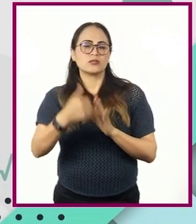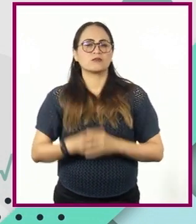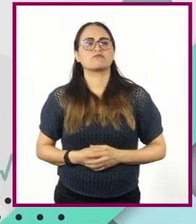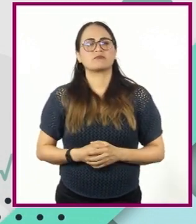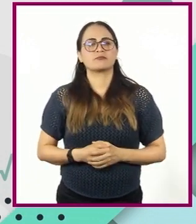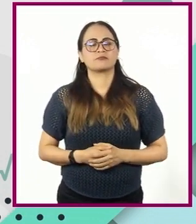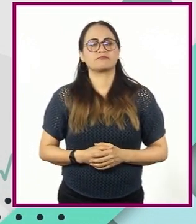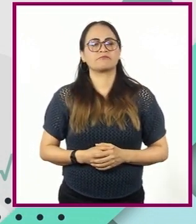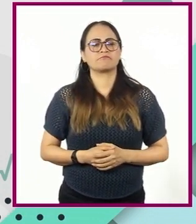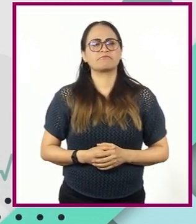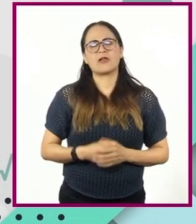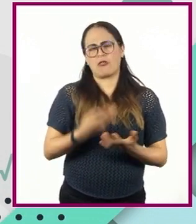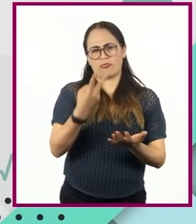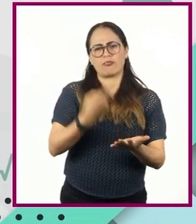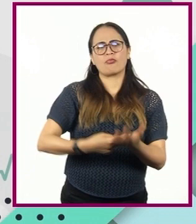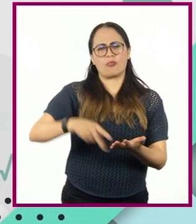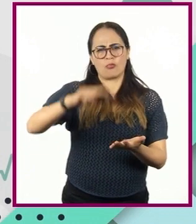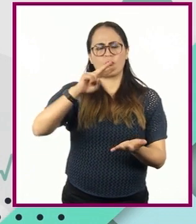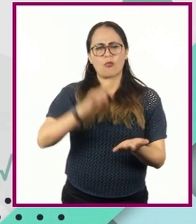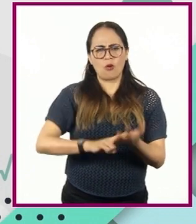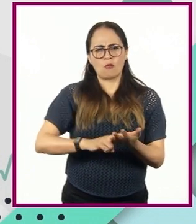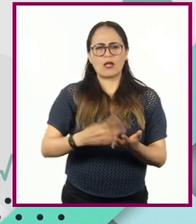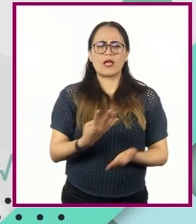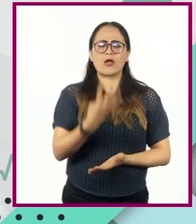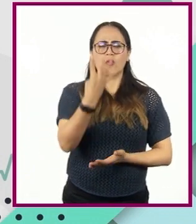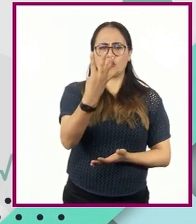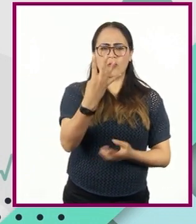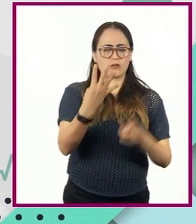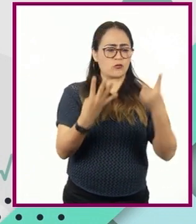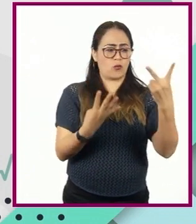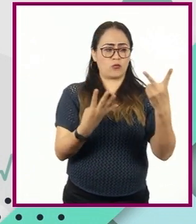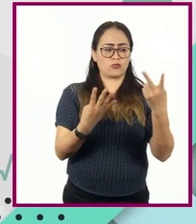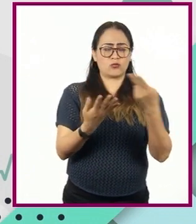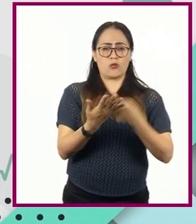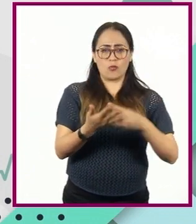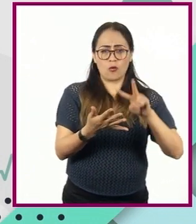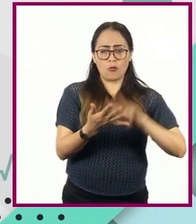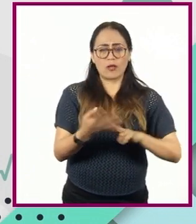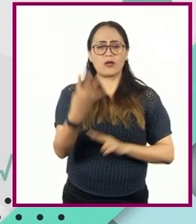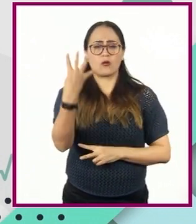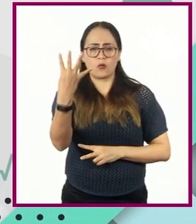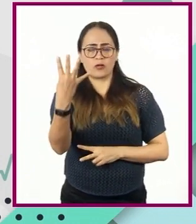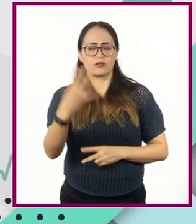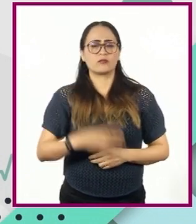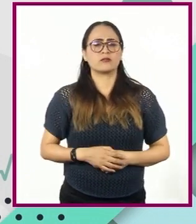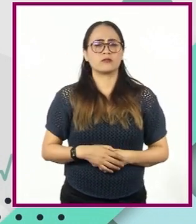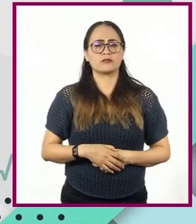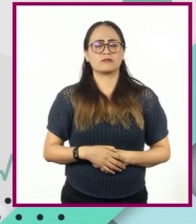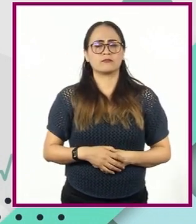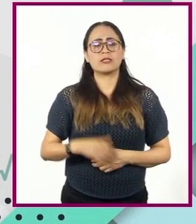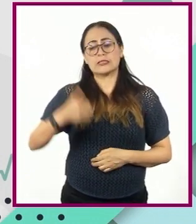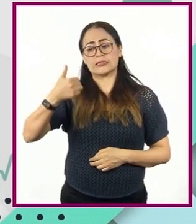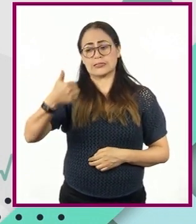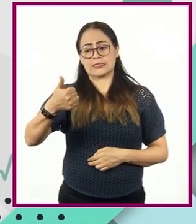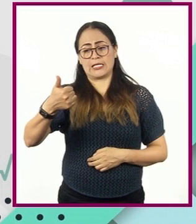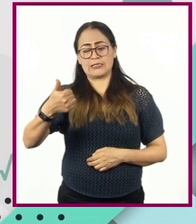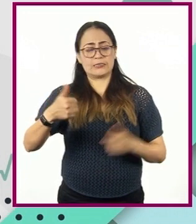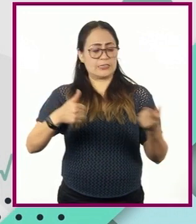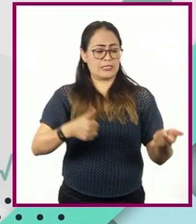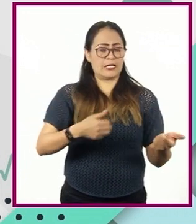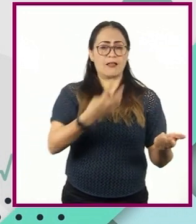la duplicación de sus valores. 4 es el doble de 2. 6 negativo es el doble de 3